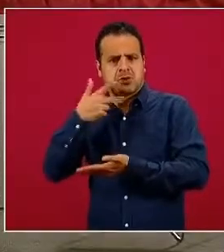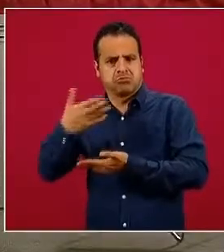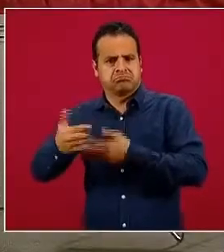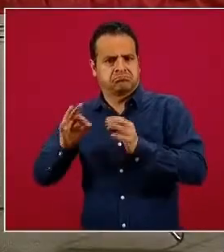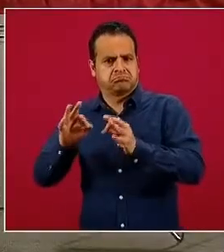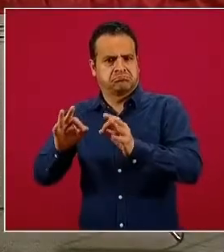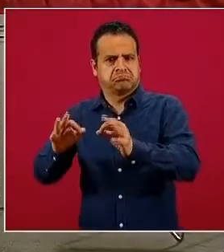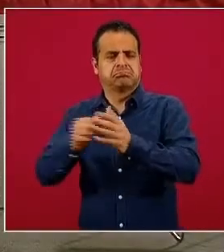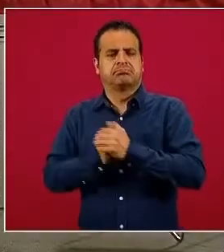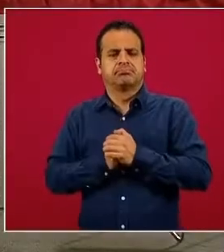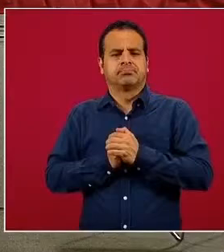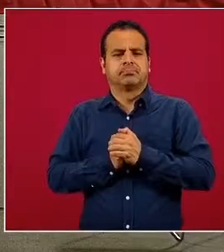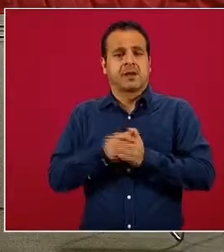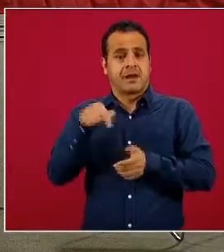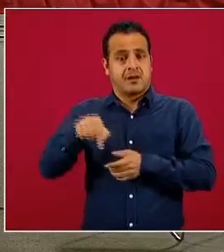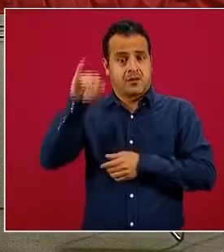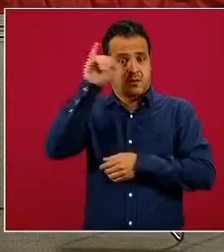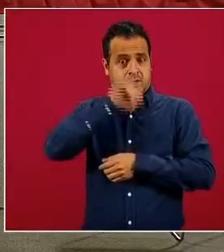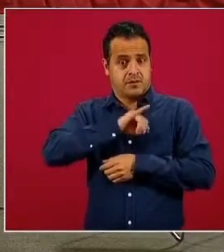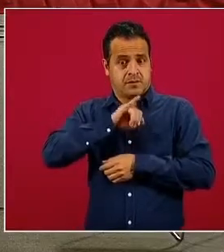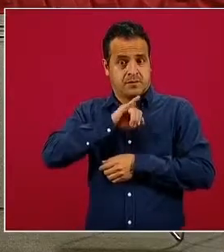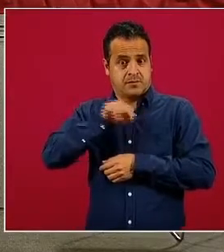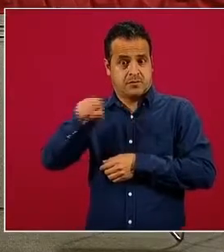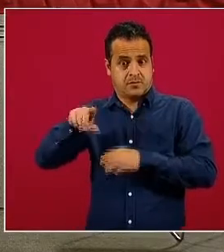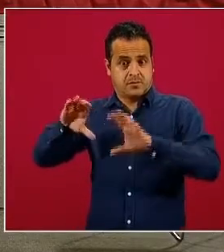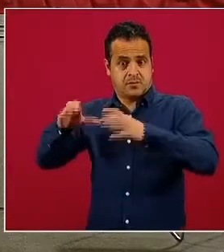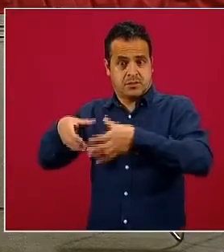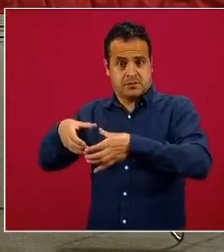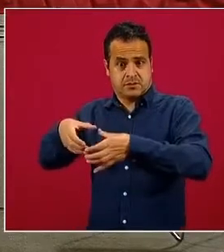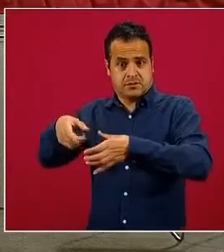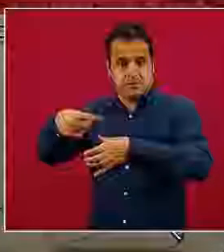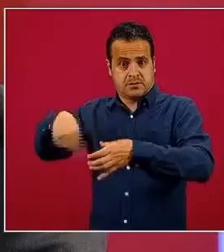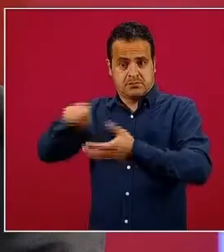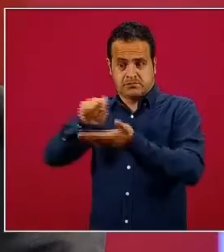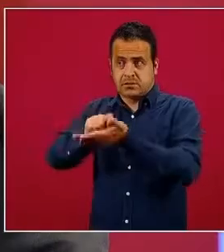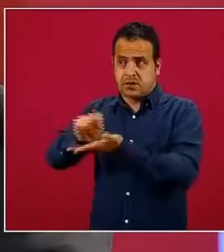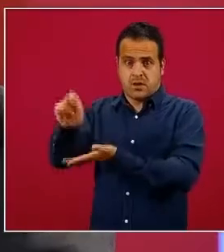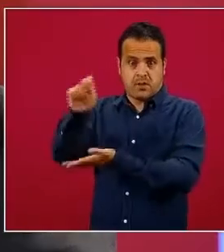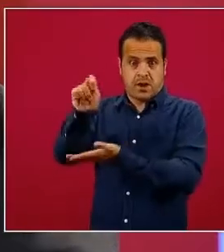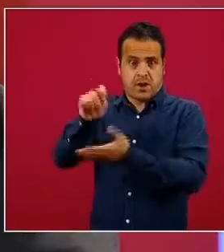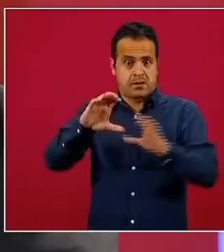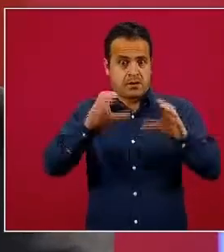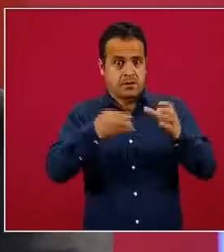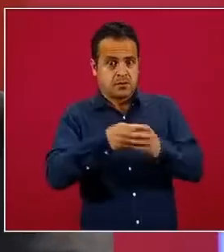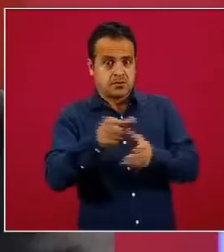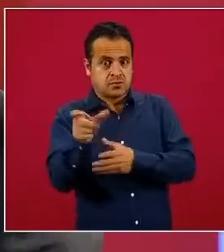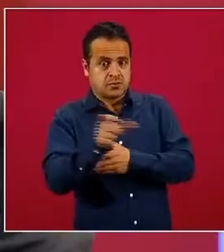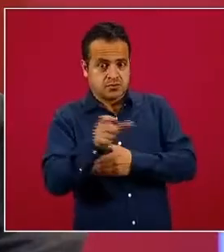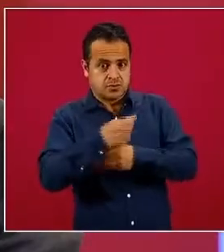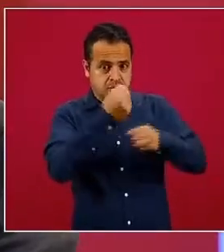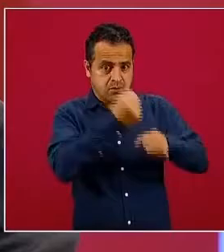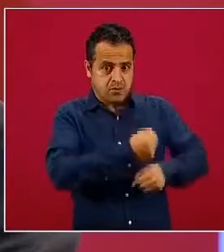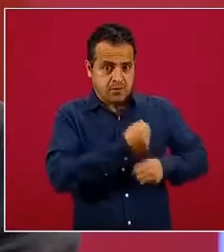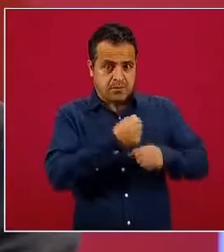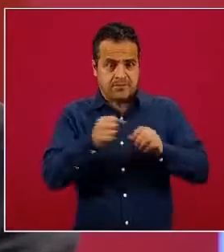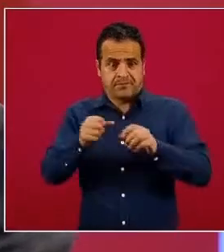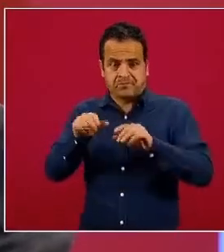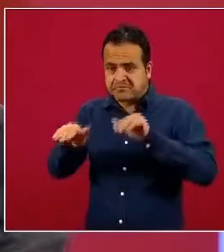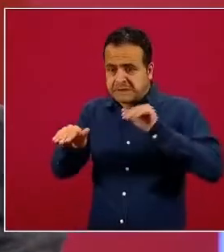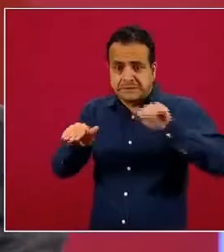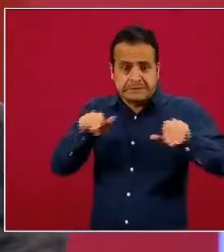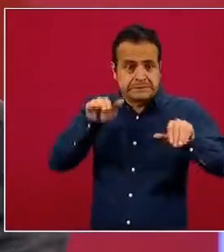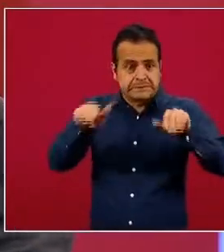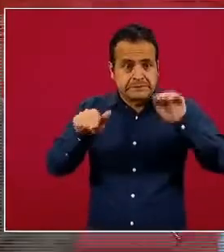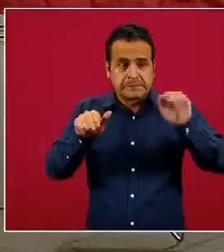las comunidades, de tal suerte que la previsión es que aquellos panteones que son privados o